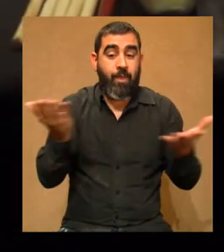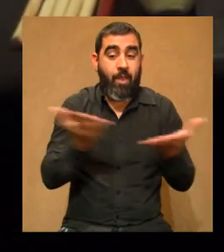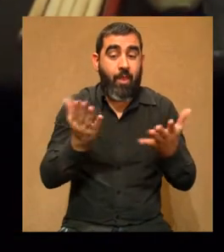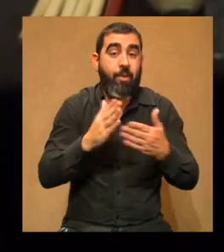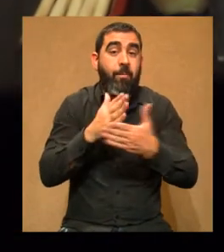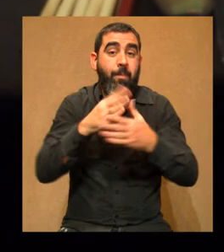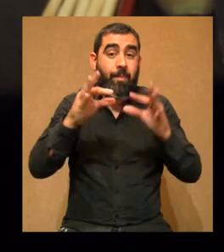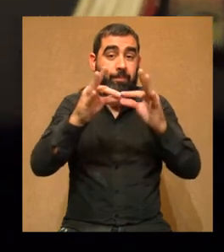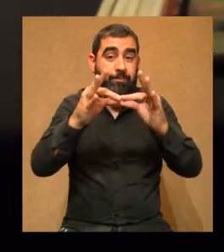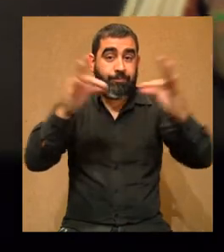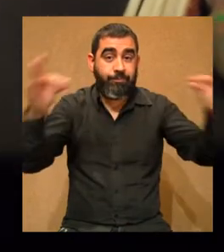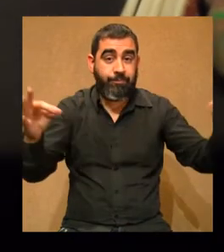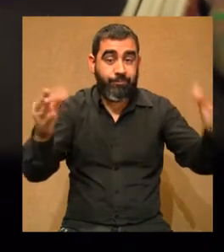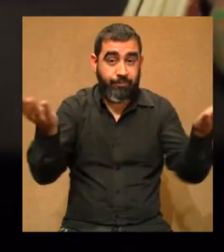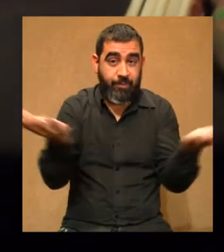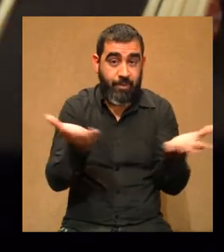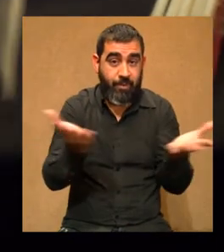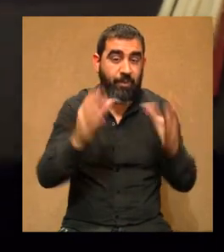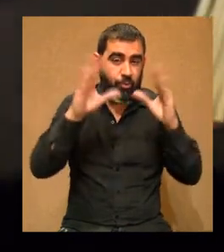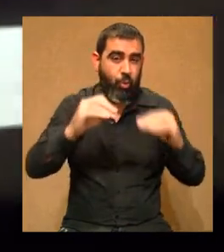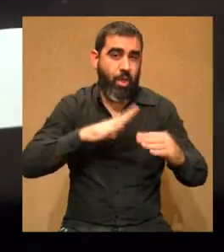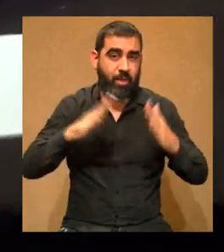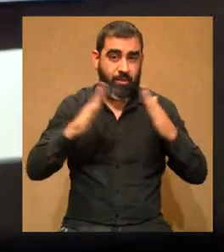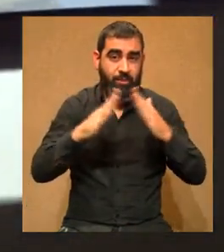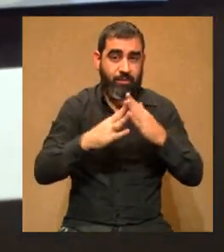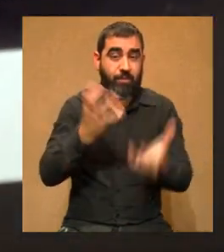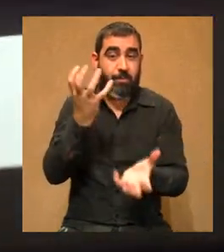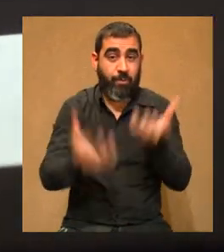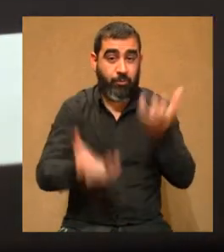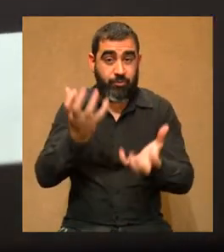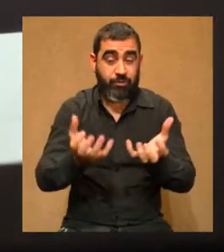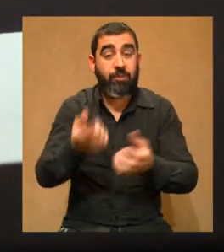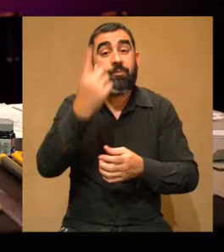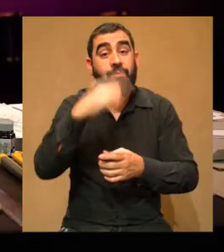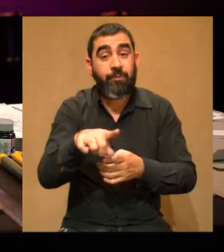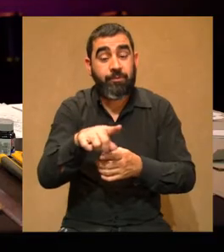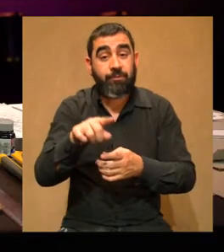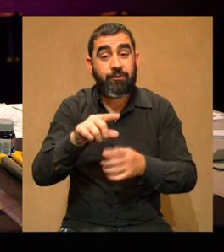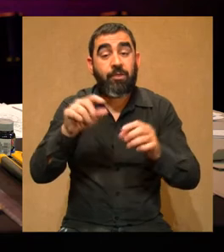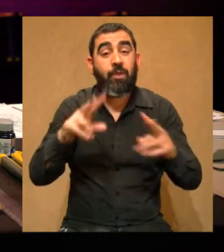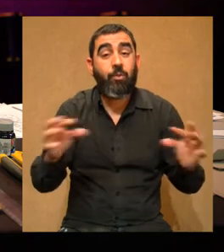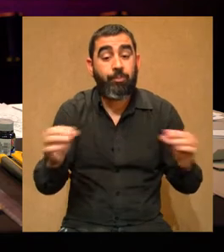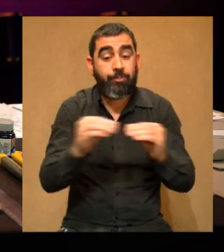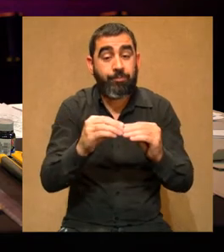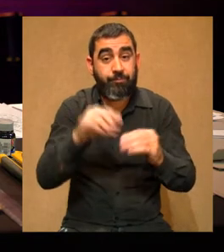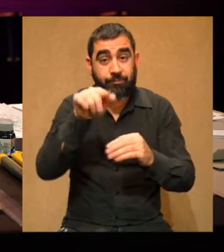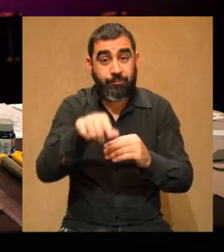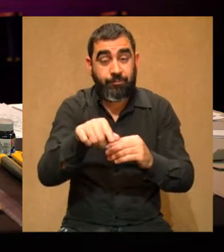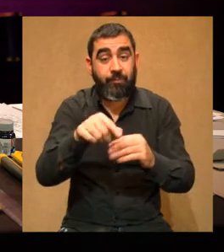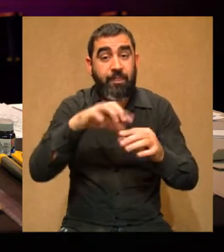ahora con estos palitos de brocheta que todos tenemos en nuestras casas para eso las vamos a unir